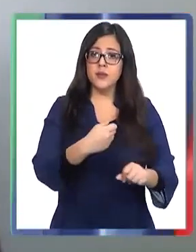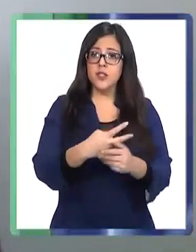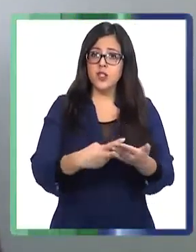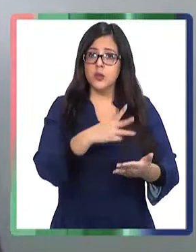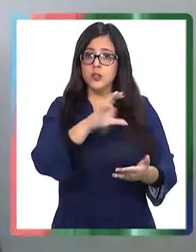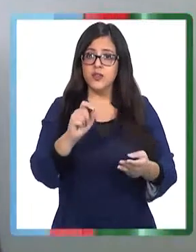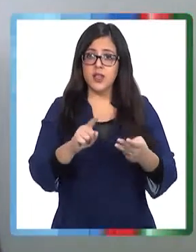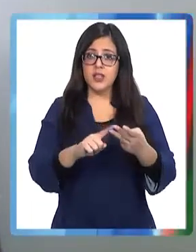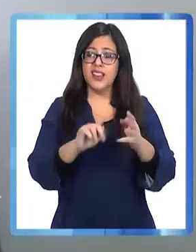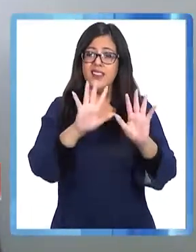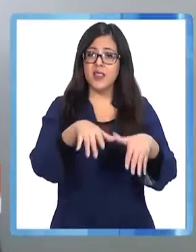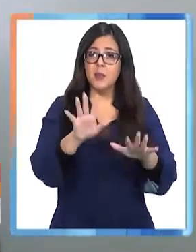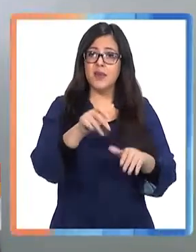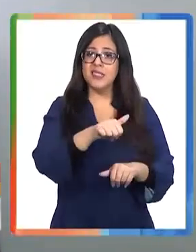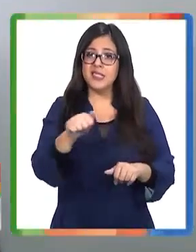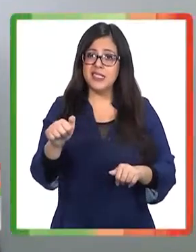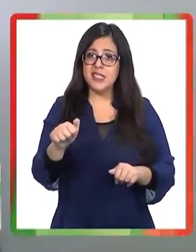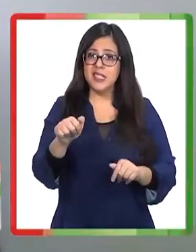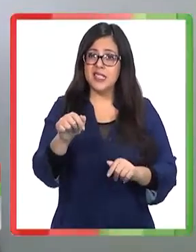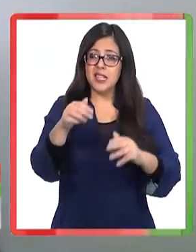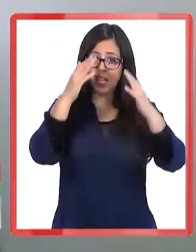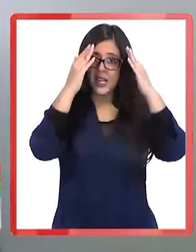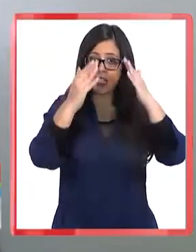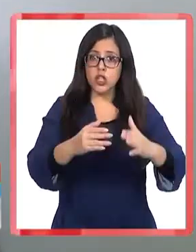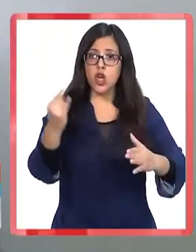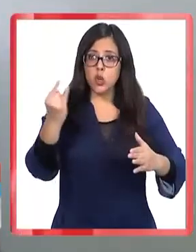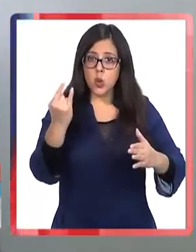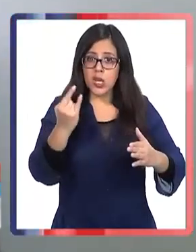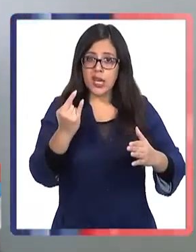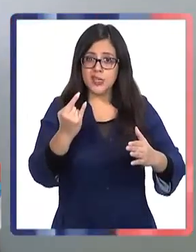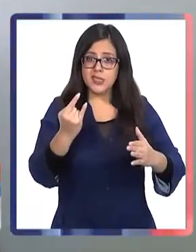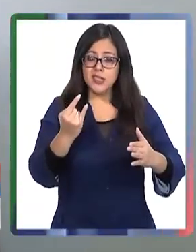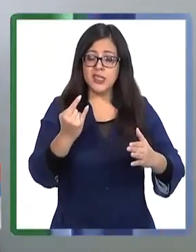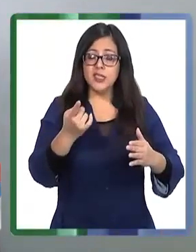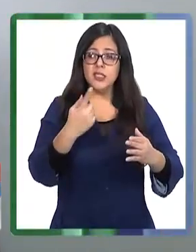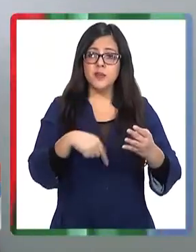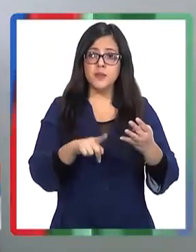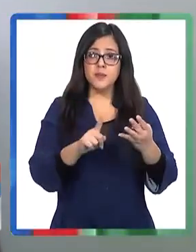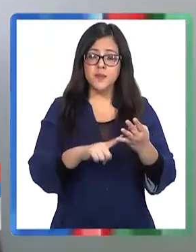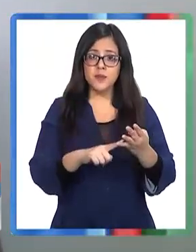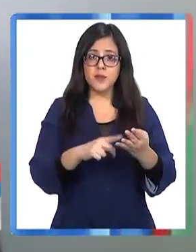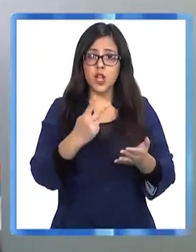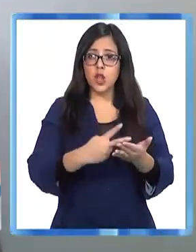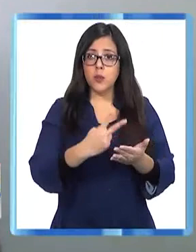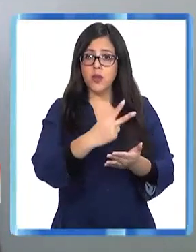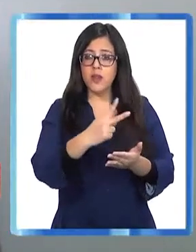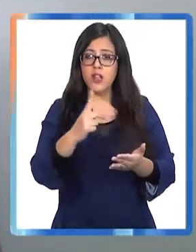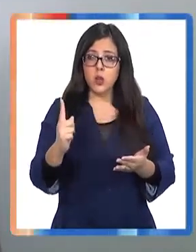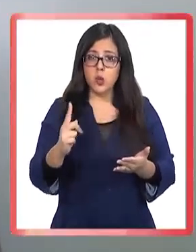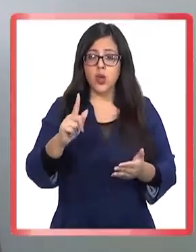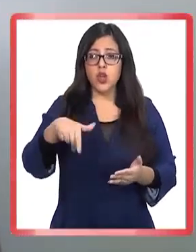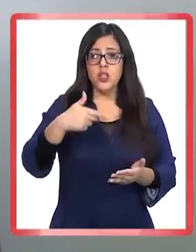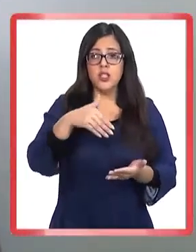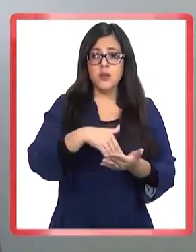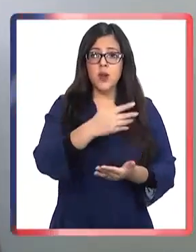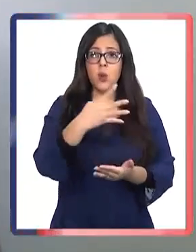año 2020, 10.600 atenciones de urgencia registró nuestro consultorio. El año